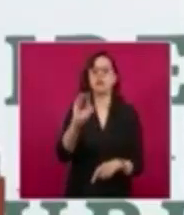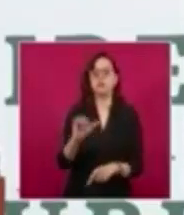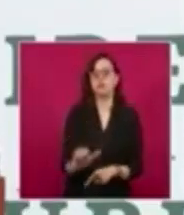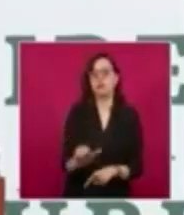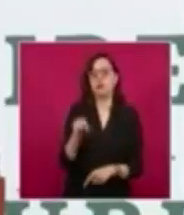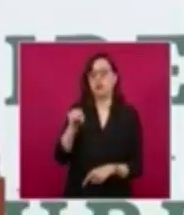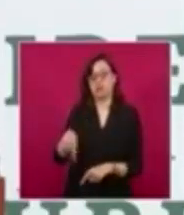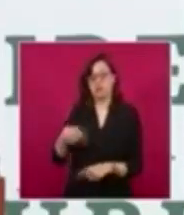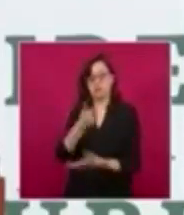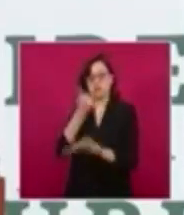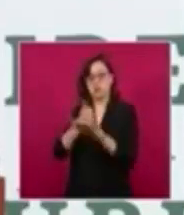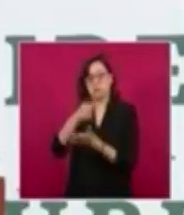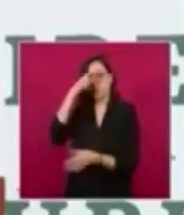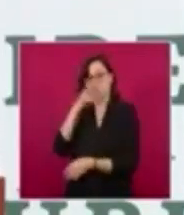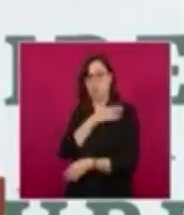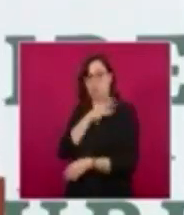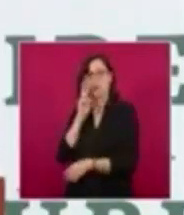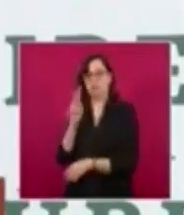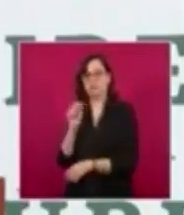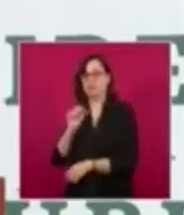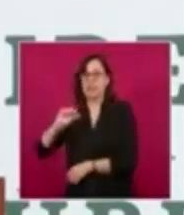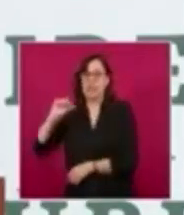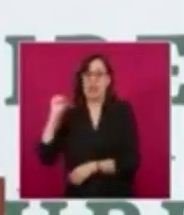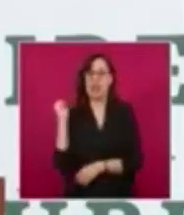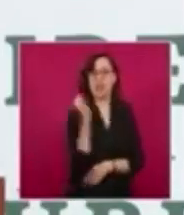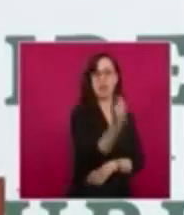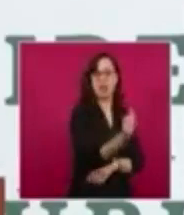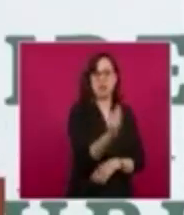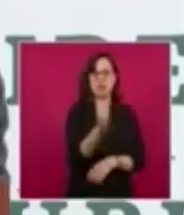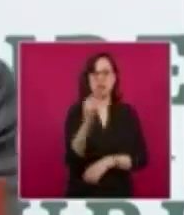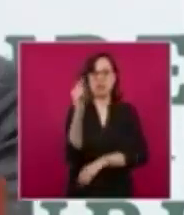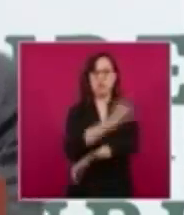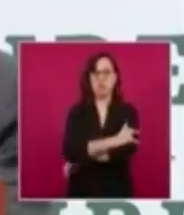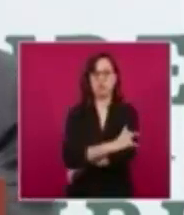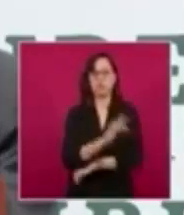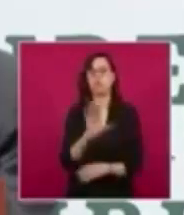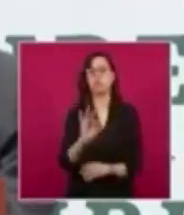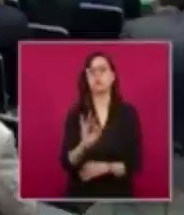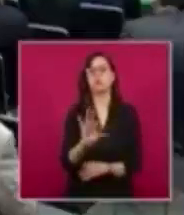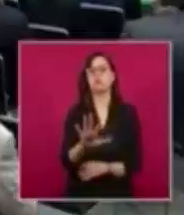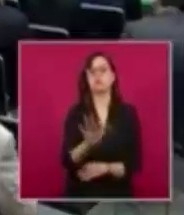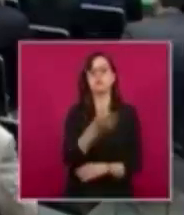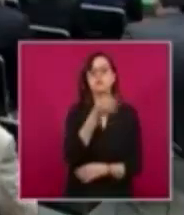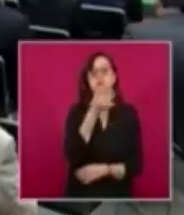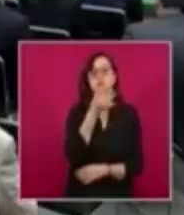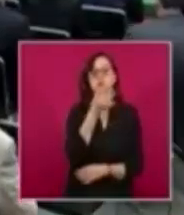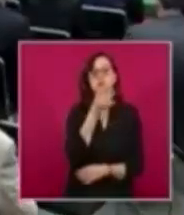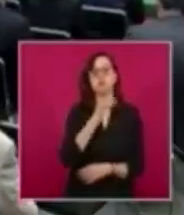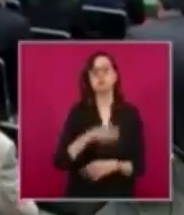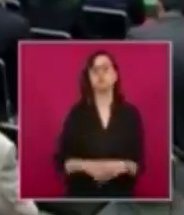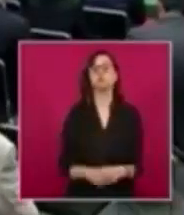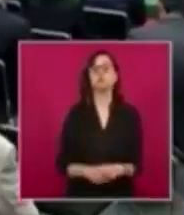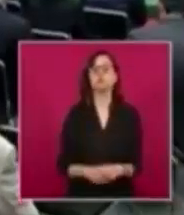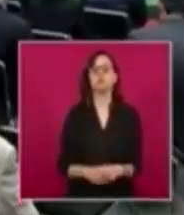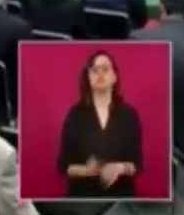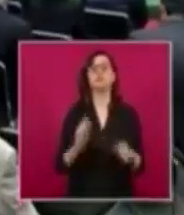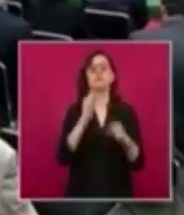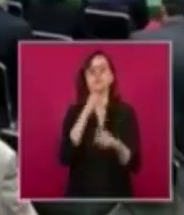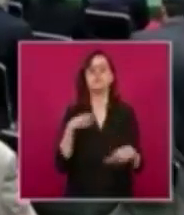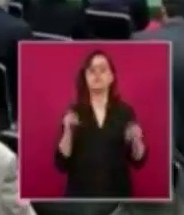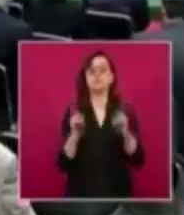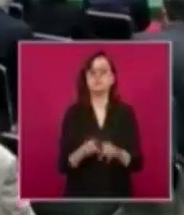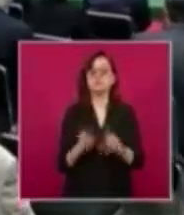dicho que es una, pues es un gran engaño que el 60% del territorio nacional se ha concesionado